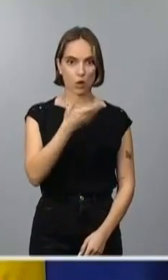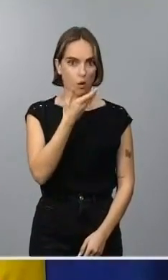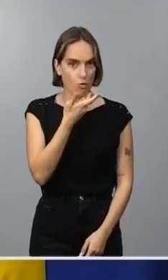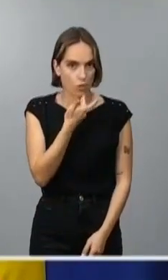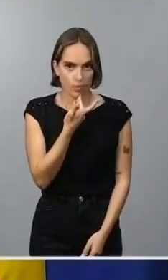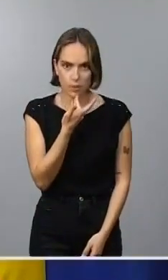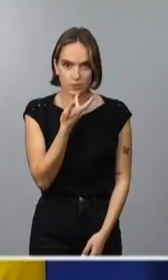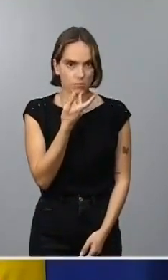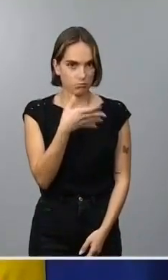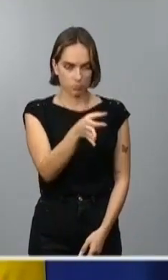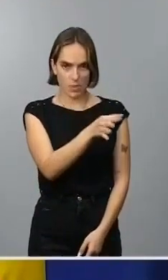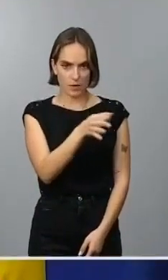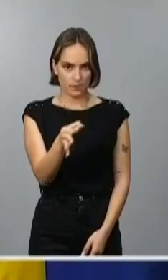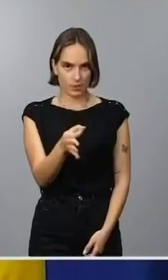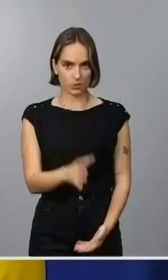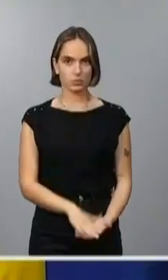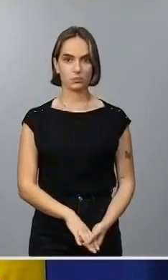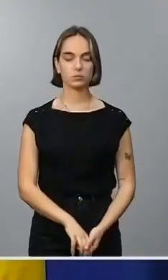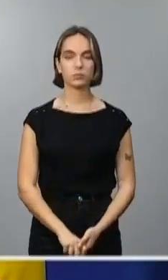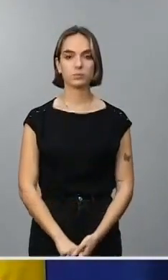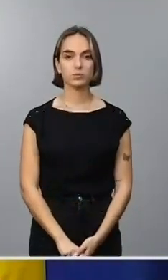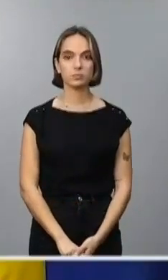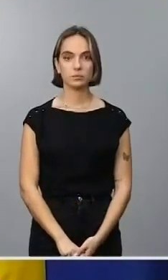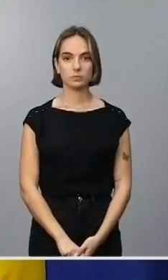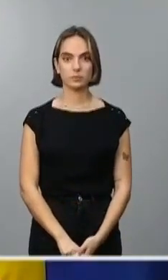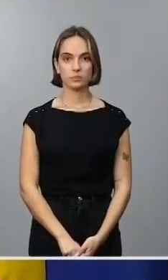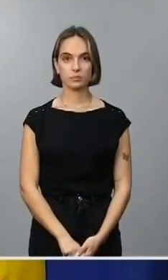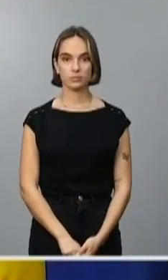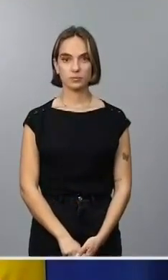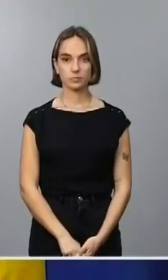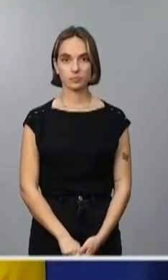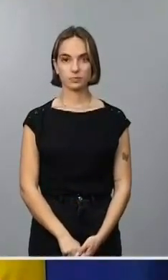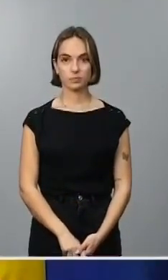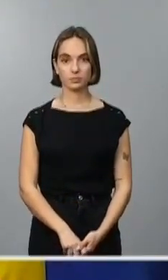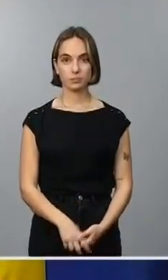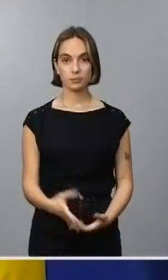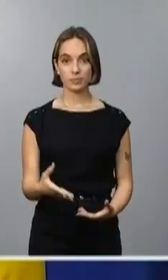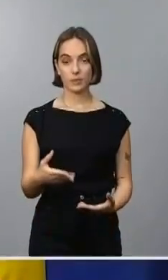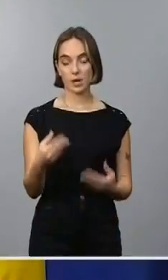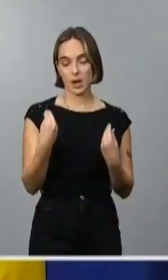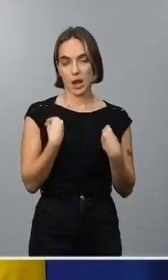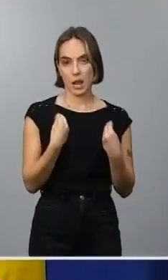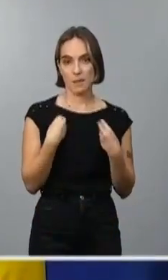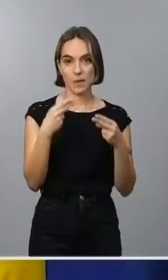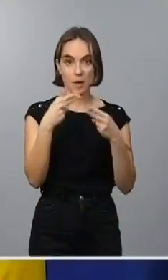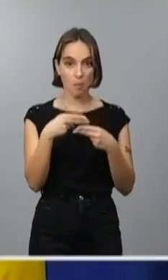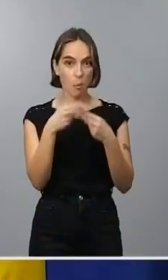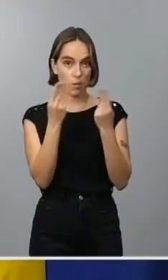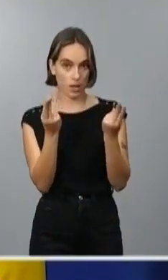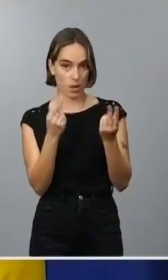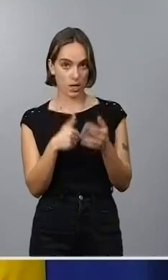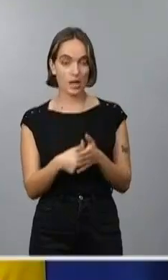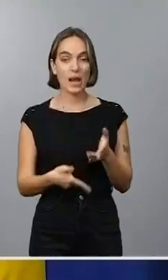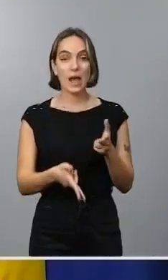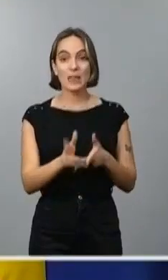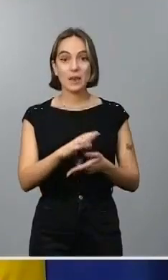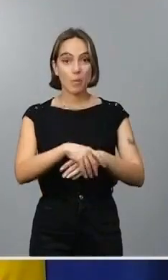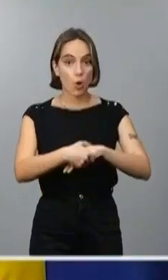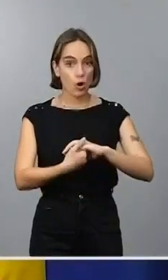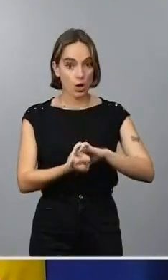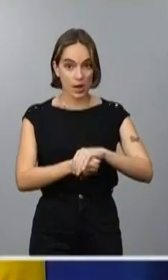como la opinión pública en nuestro país para participar en la vida pública y la normalidad democrática de nuestro país